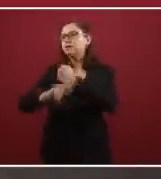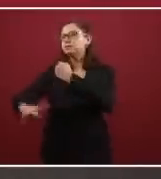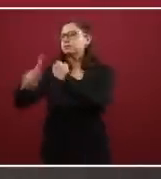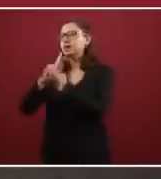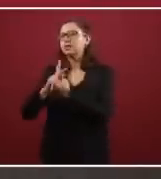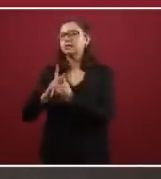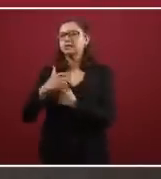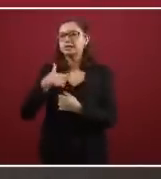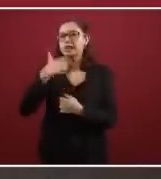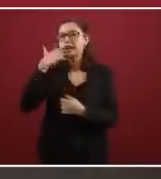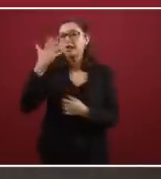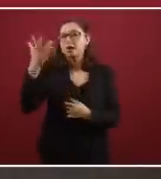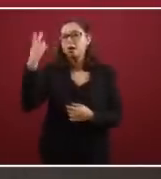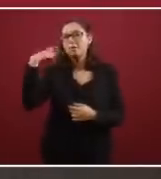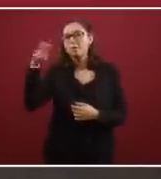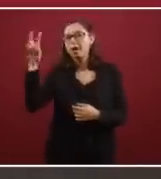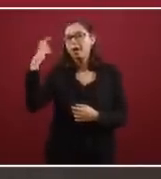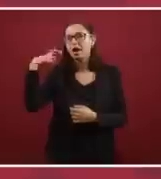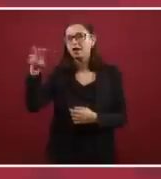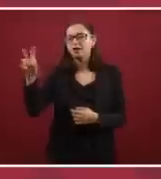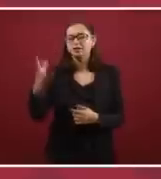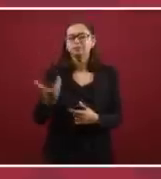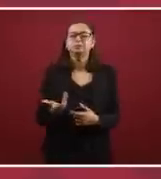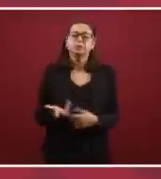extranjero, y